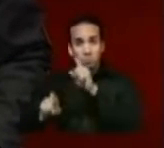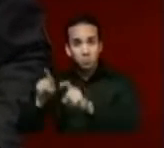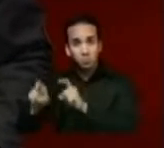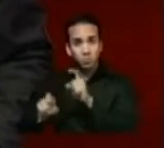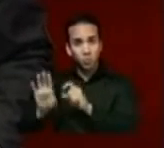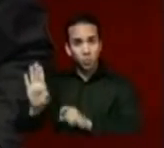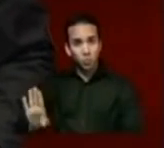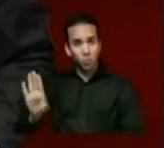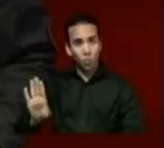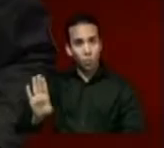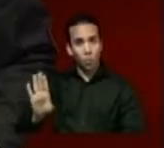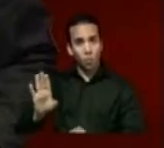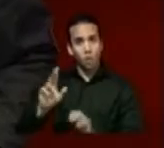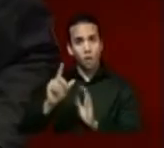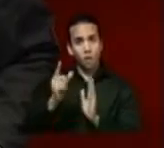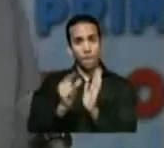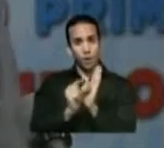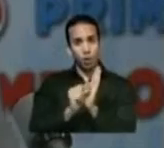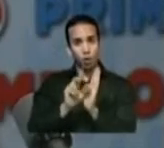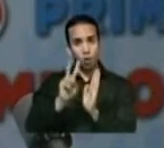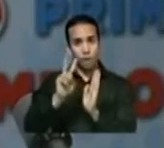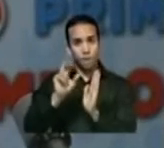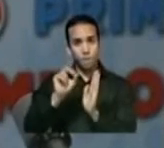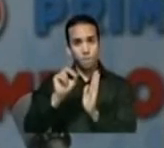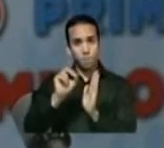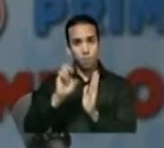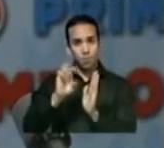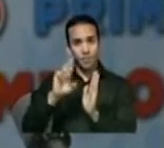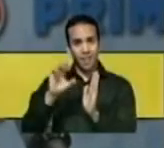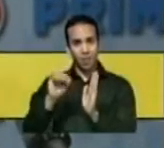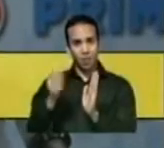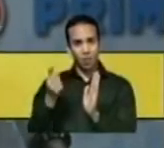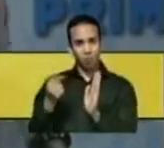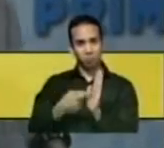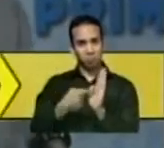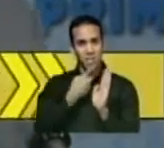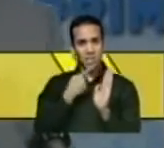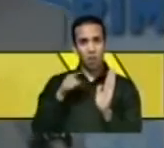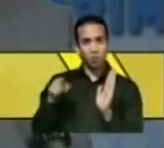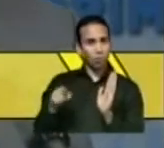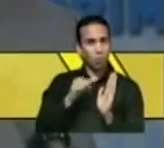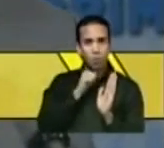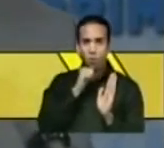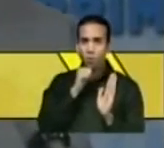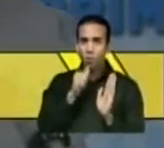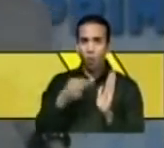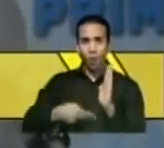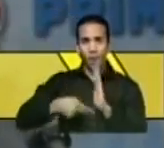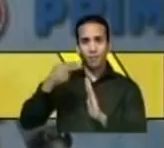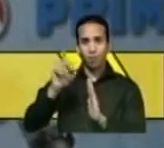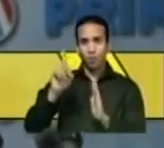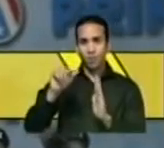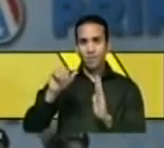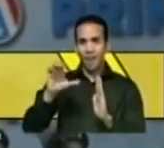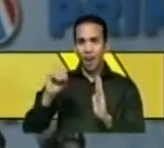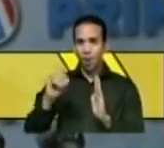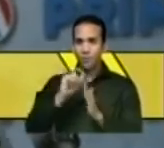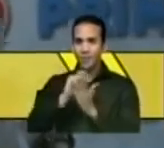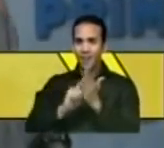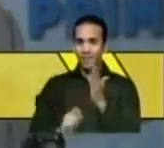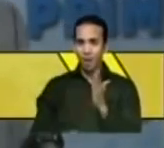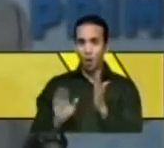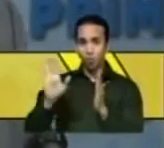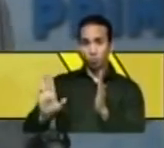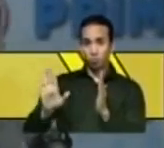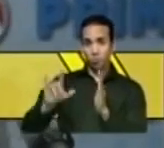publicó hoy el periódico El Vocero, destacando la falta de honestidad del otrora secretario del DACO relacionado a los viajes que este